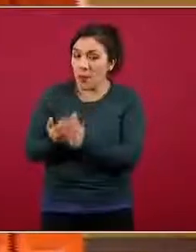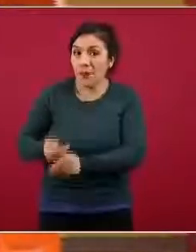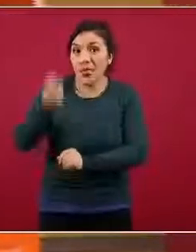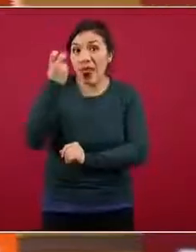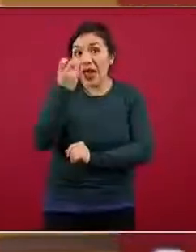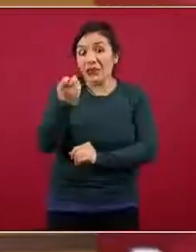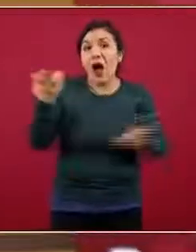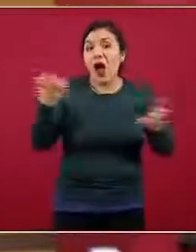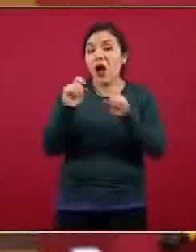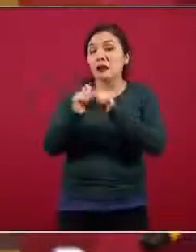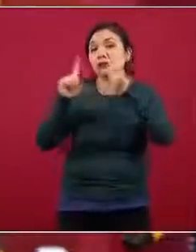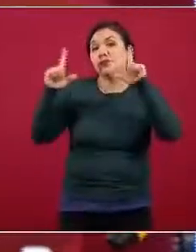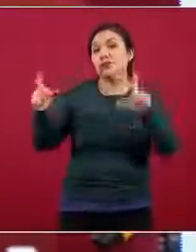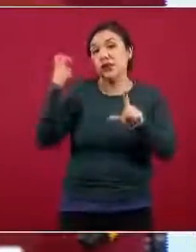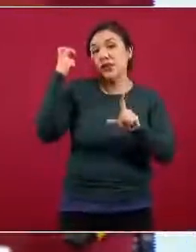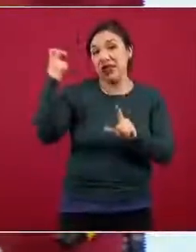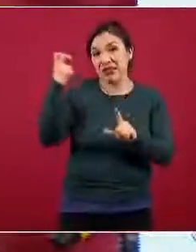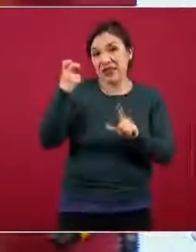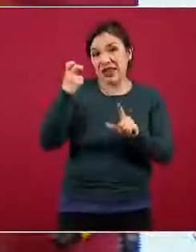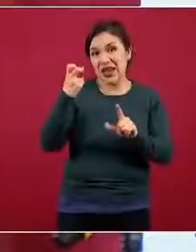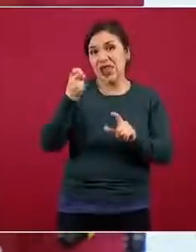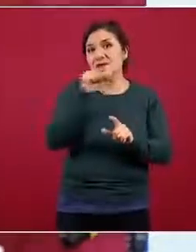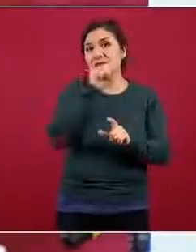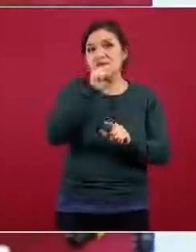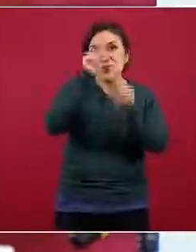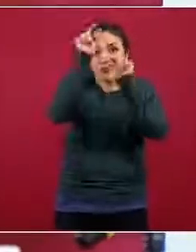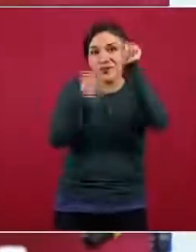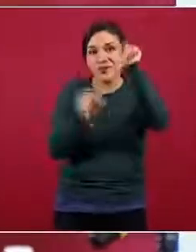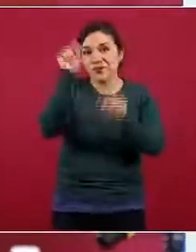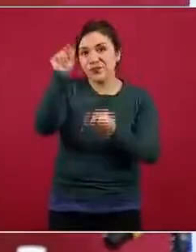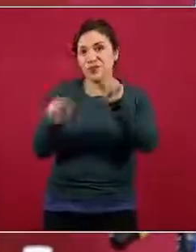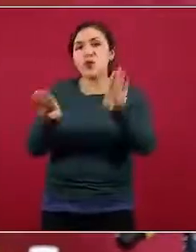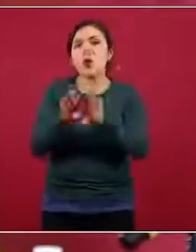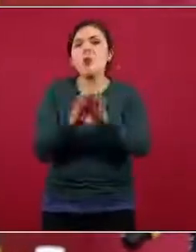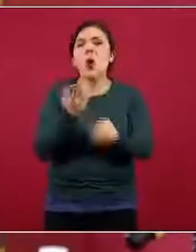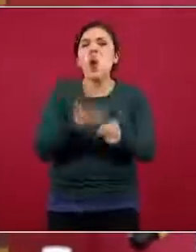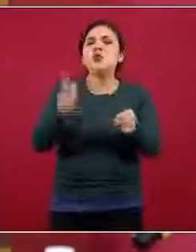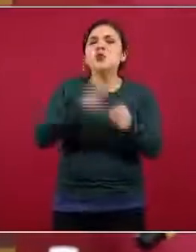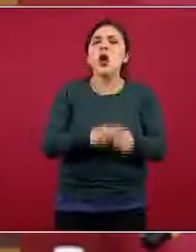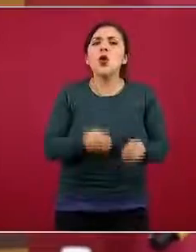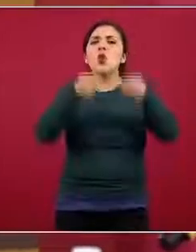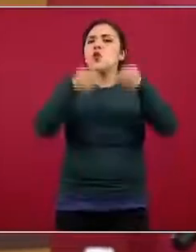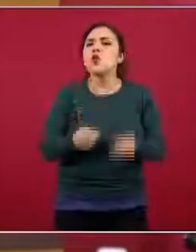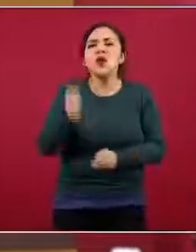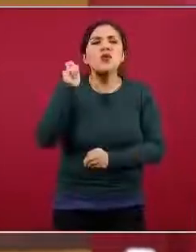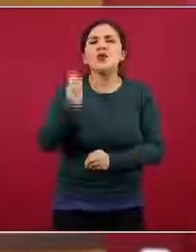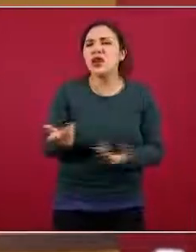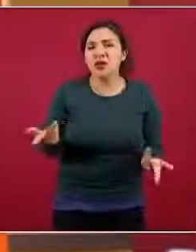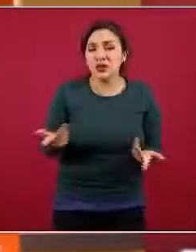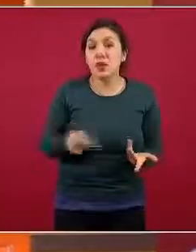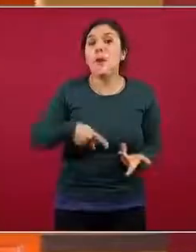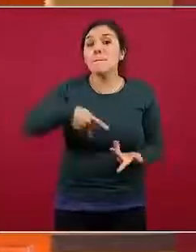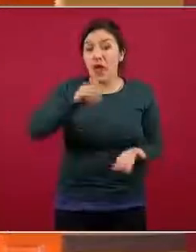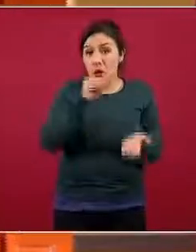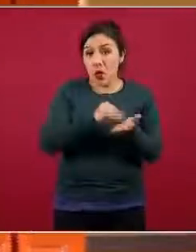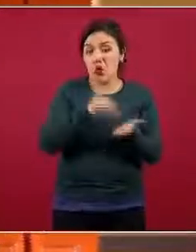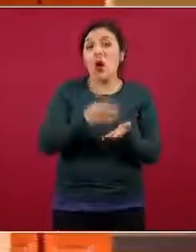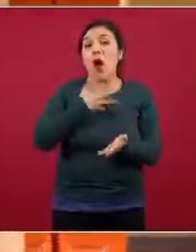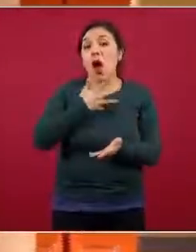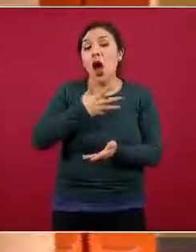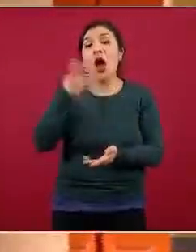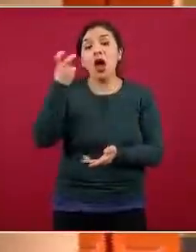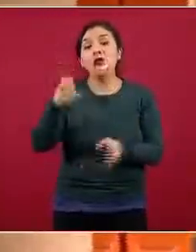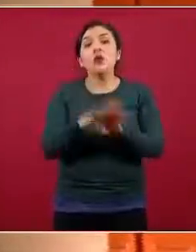generamos esta estadística de la ocupación hospitalaria, pero aún así pues también tenemos este